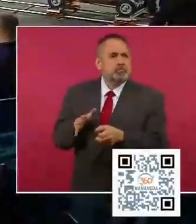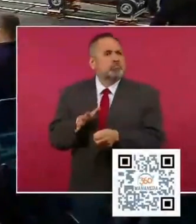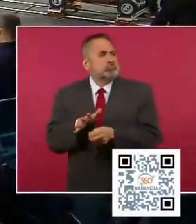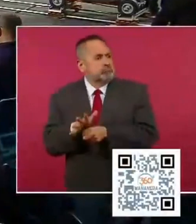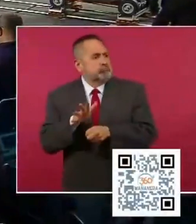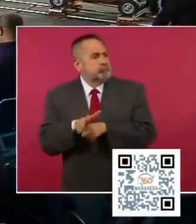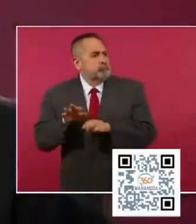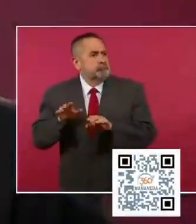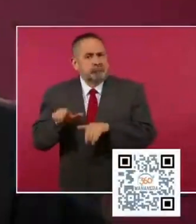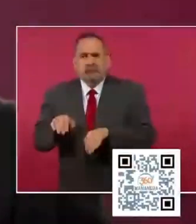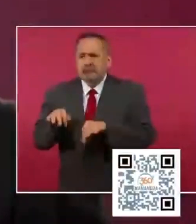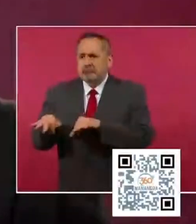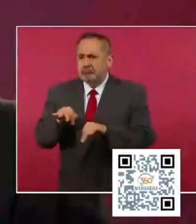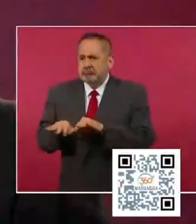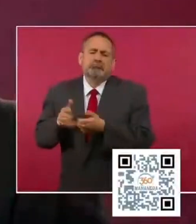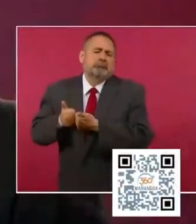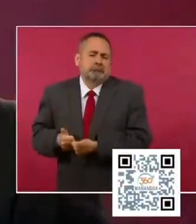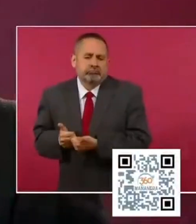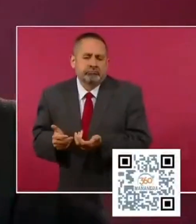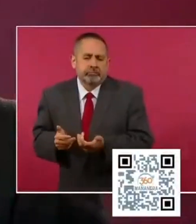que haber un camino regular